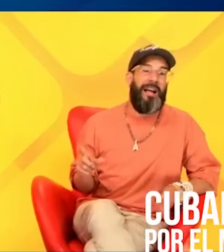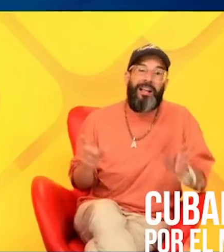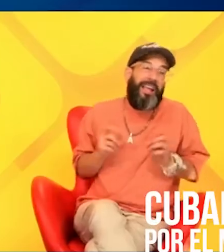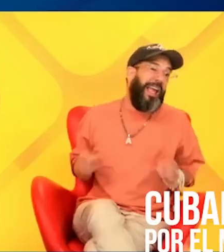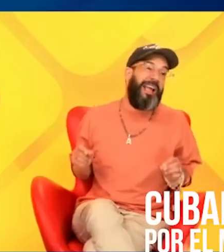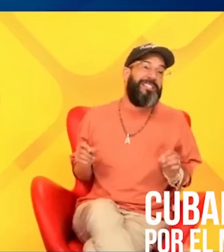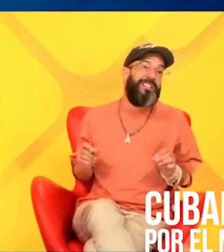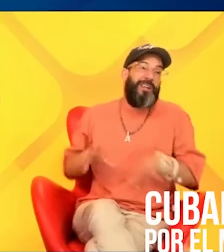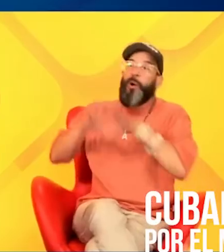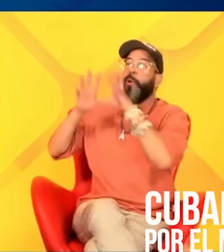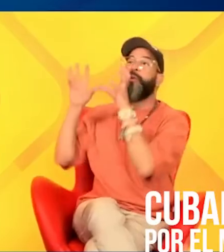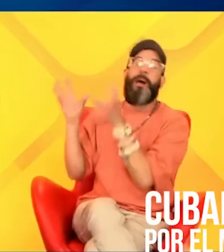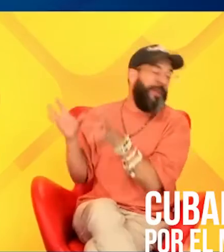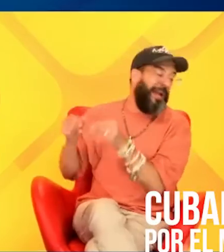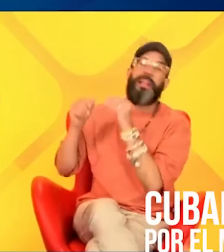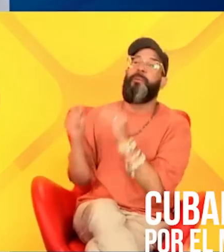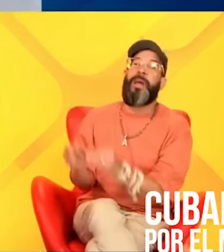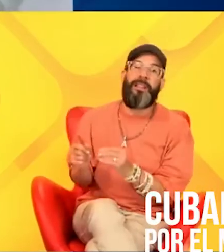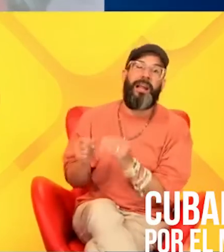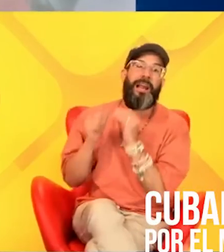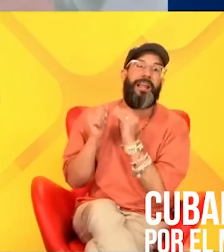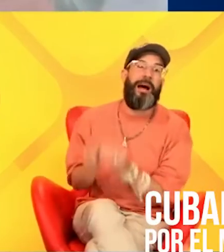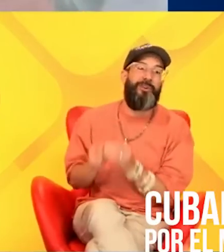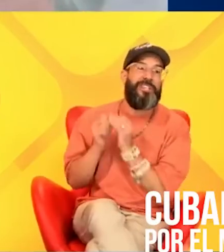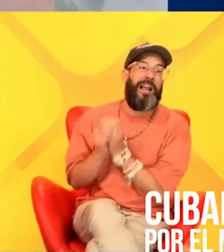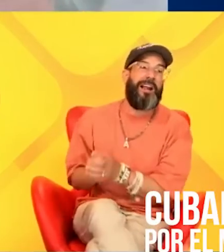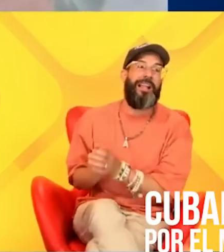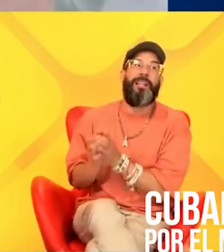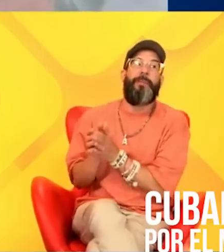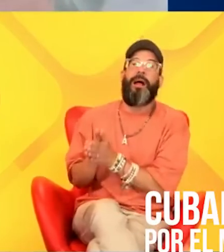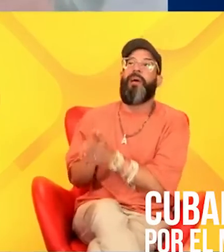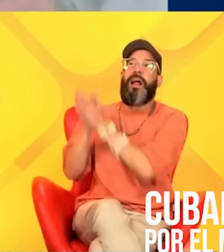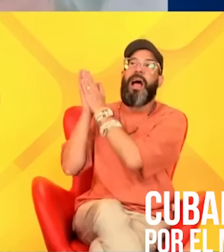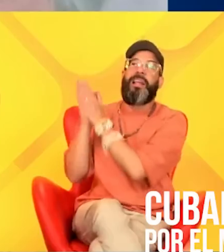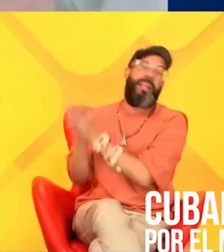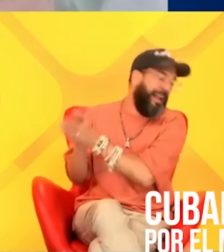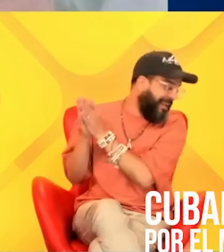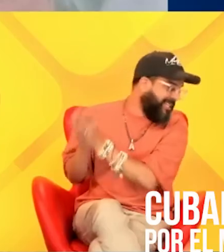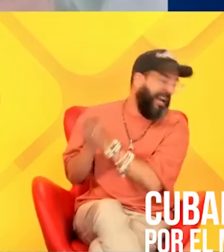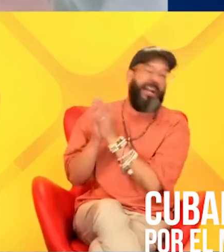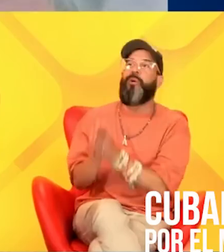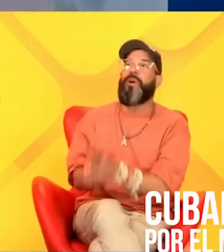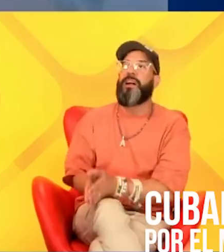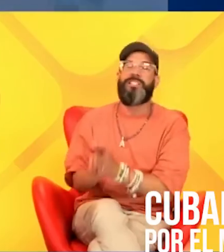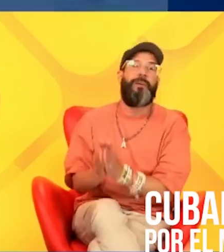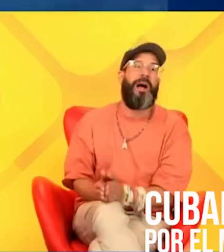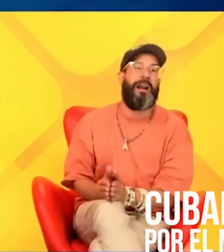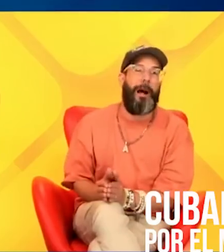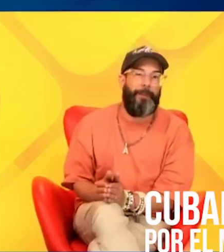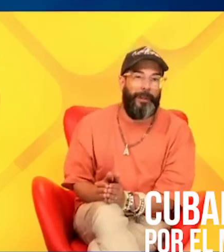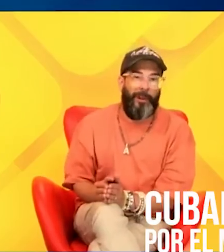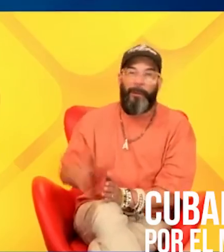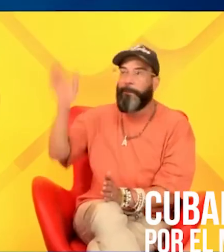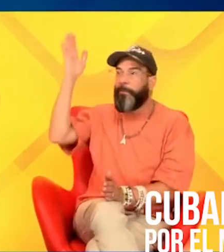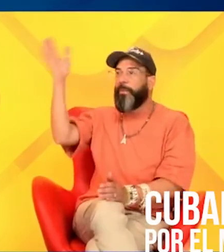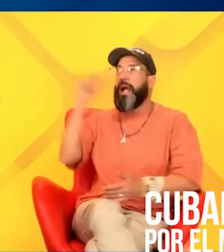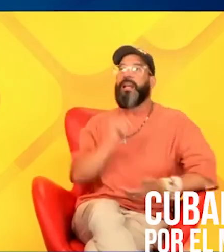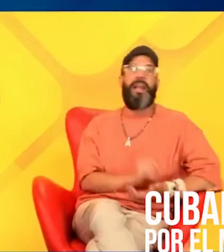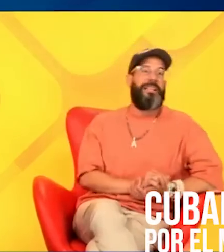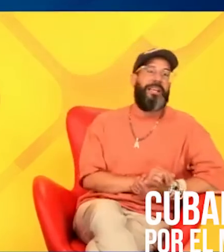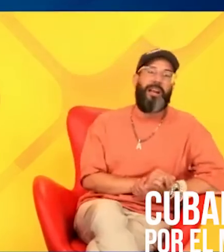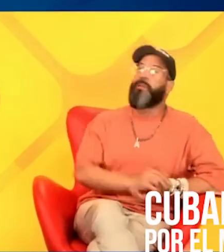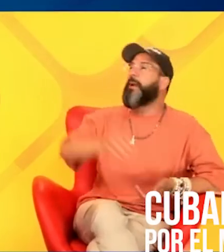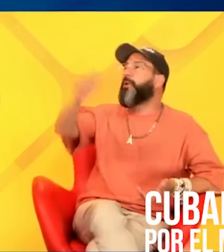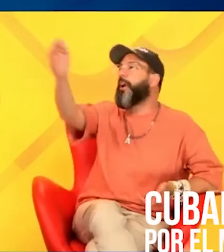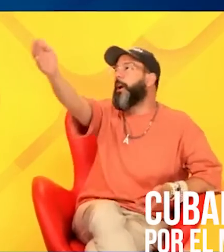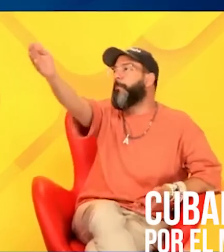hela. Es una mierda verde que le damos a la gente para ver a quién le salen los cáncer más rápido. Aquí